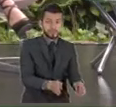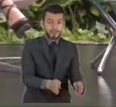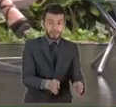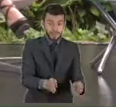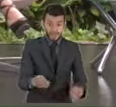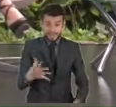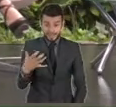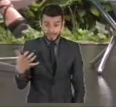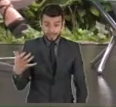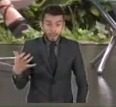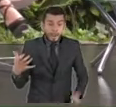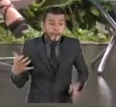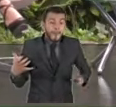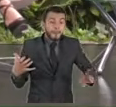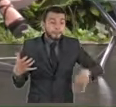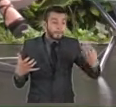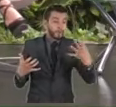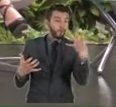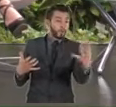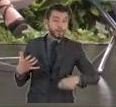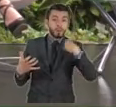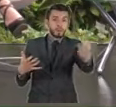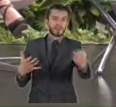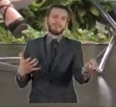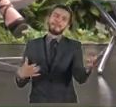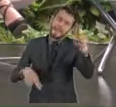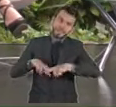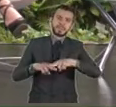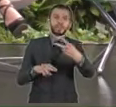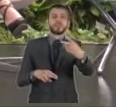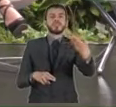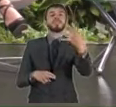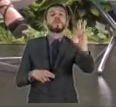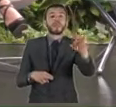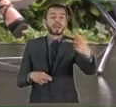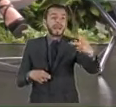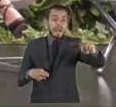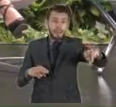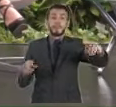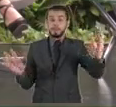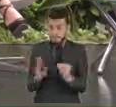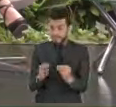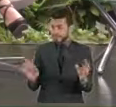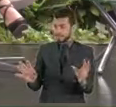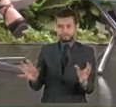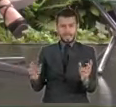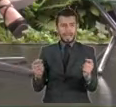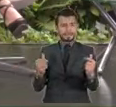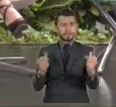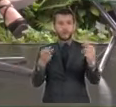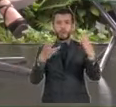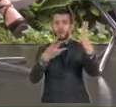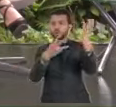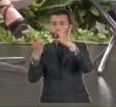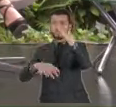tener 250 más, es decir, va a ser la mitad de la red que ha hecho en más de 20 años.